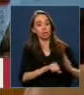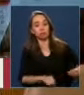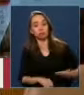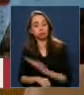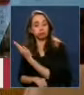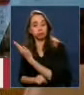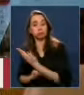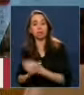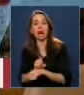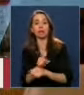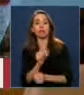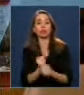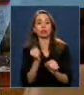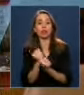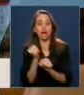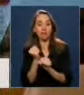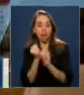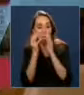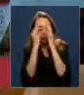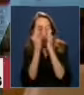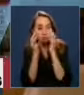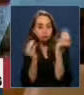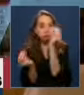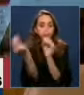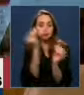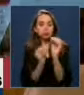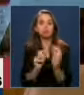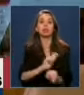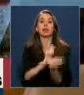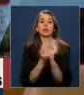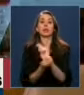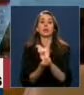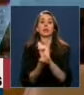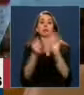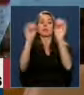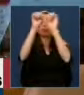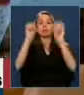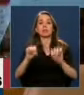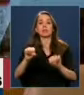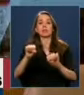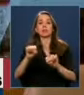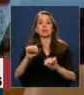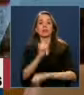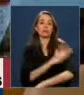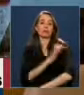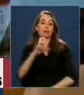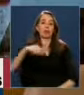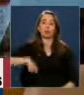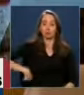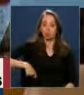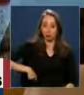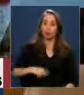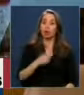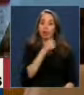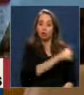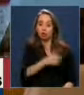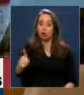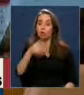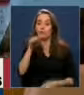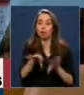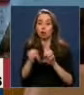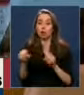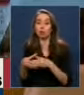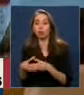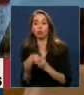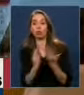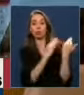inmediatamente pongámonos a trabajar de cabeza en una reforma al sistema de pensiones. Hagamos ese compromiso. Desde